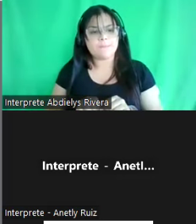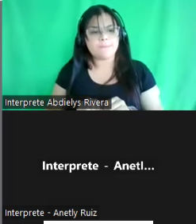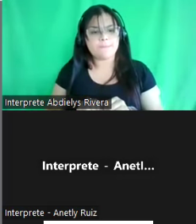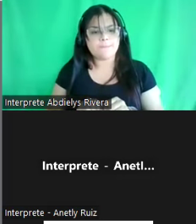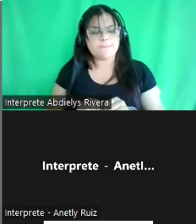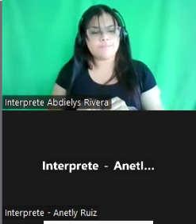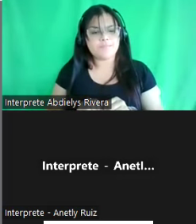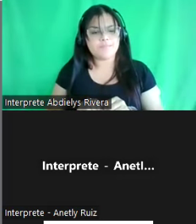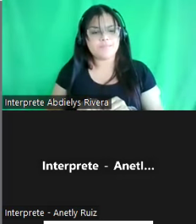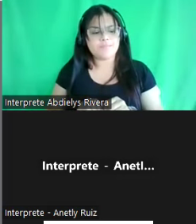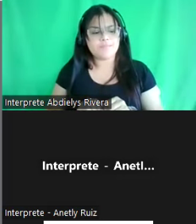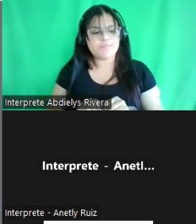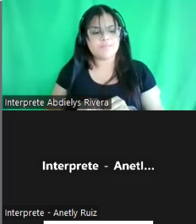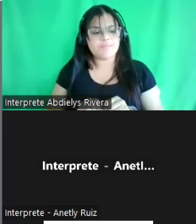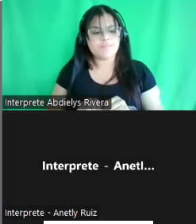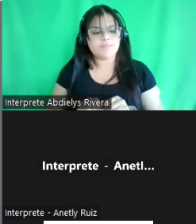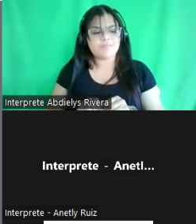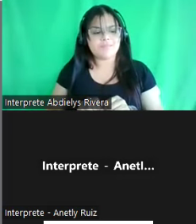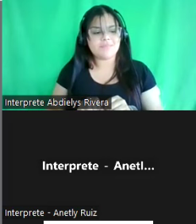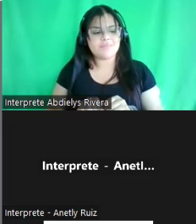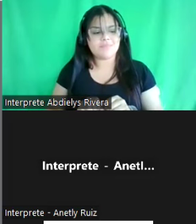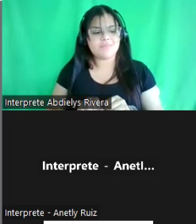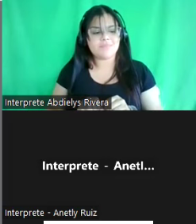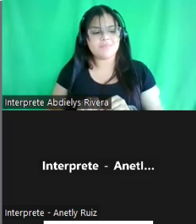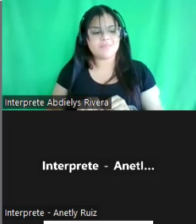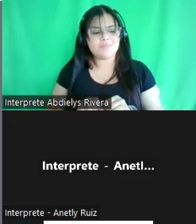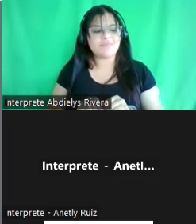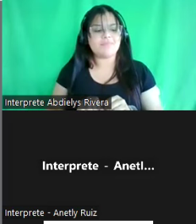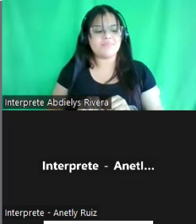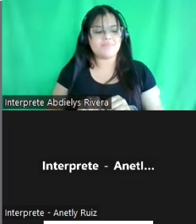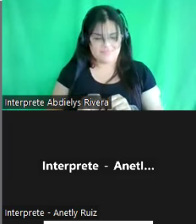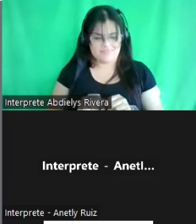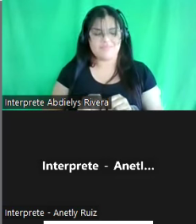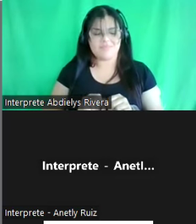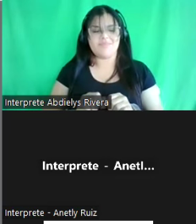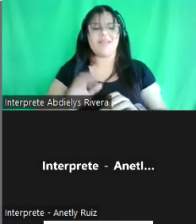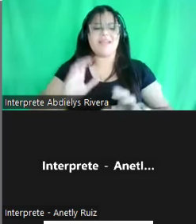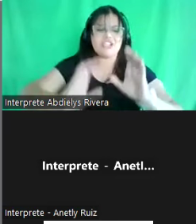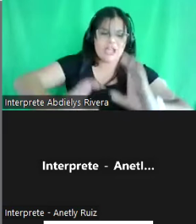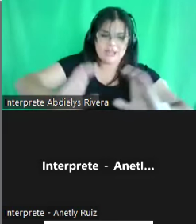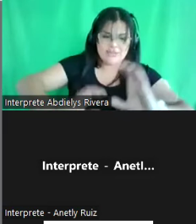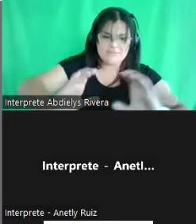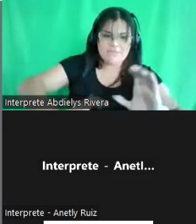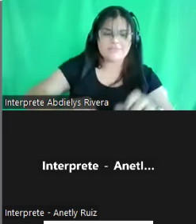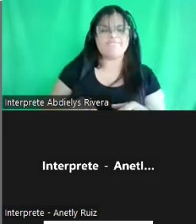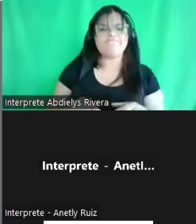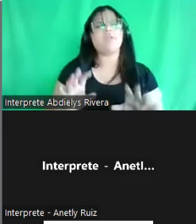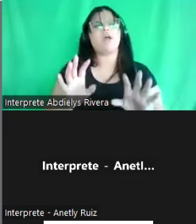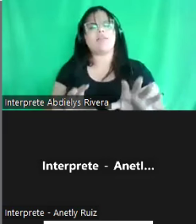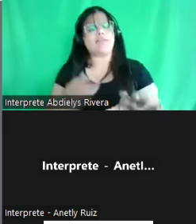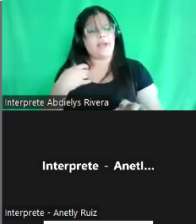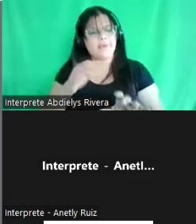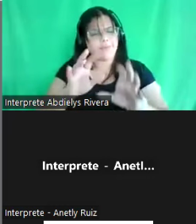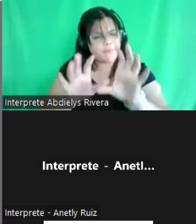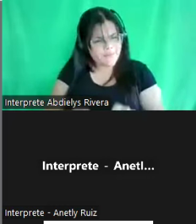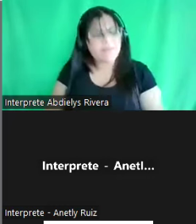Cuando hablamos de escenarios clínicos, hablamos de oficinas médicas, centros de diagnóstico o tratamiento, o lo que serían las salas